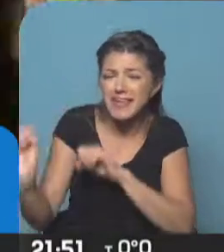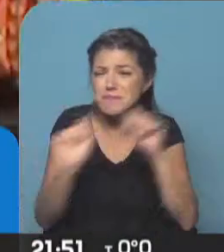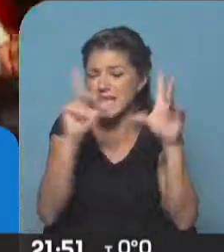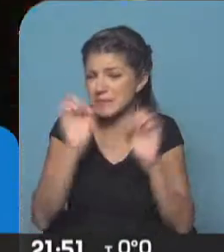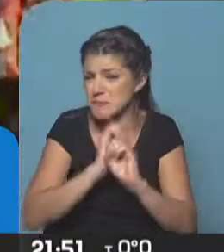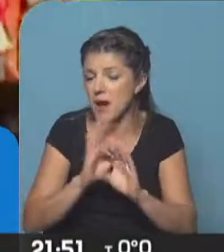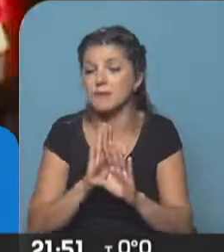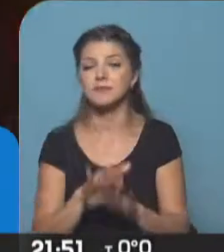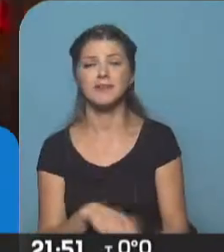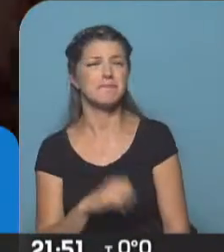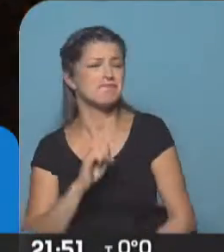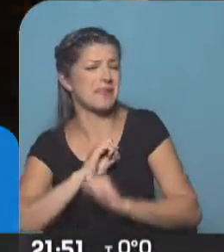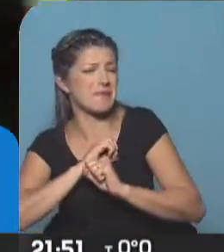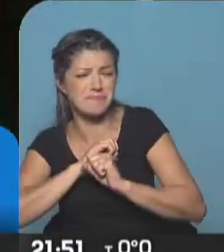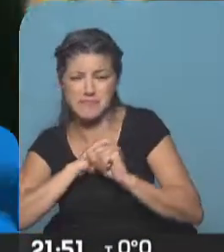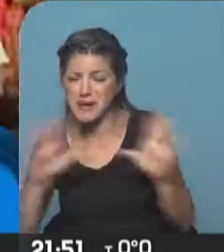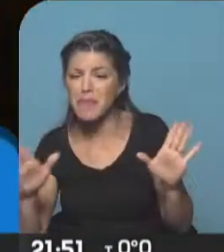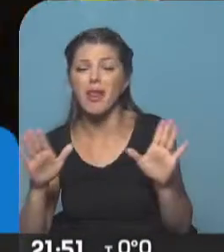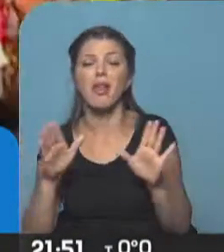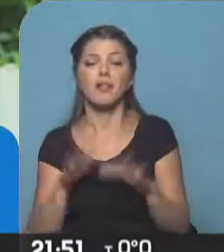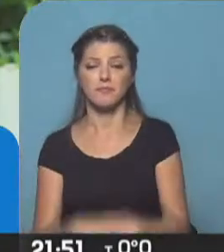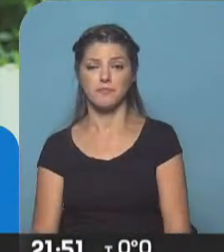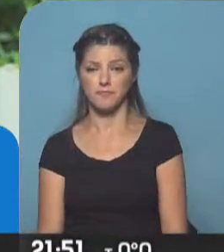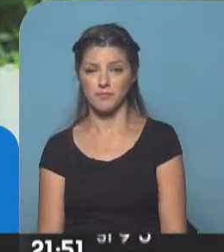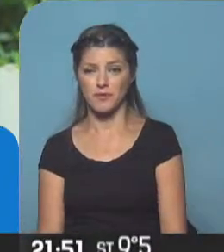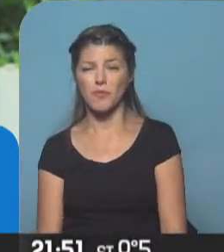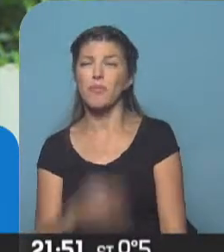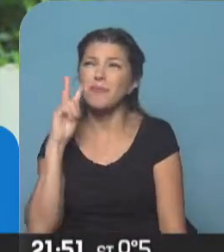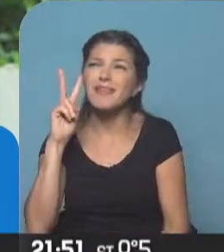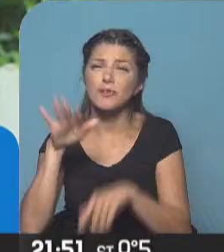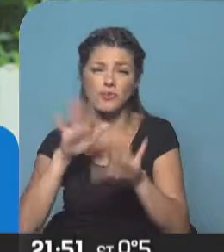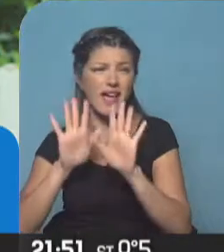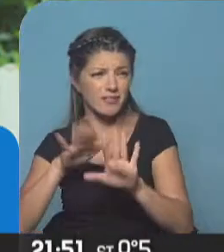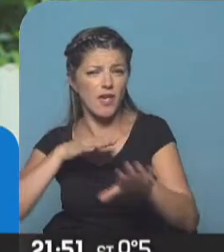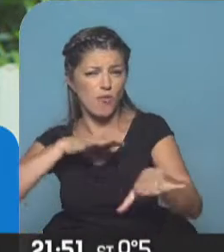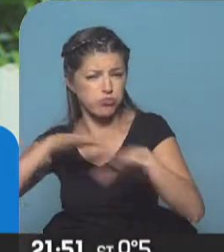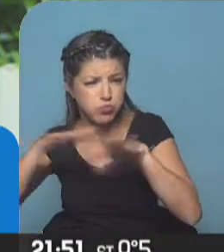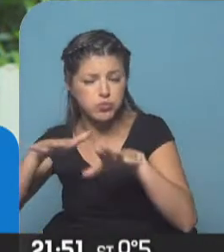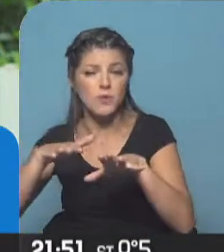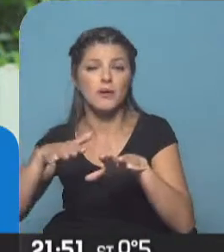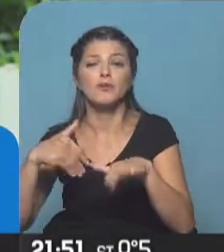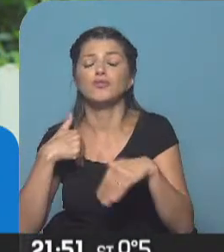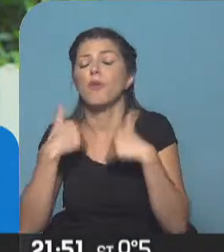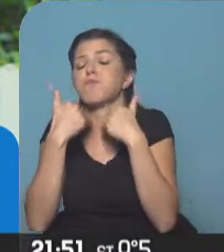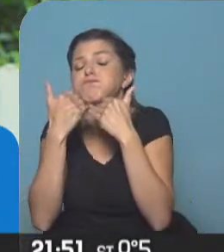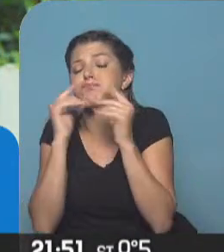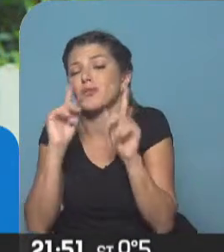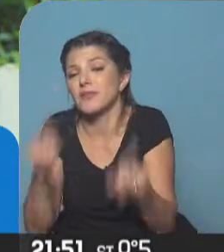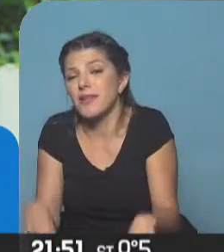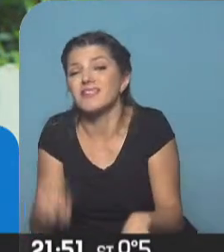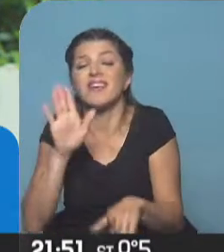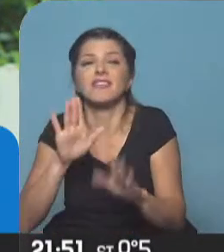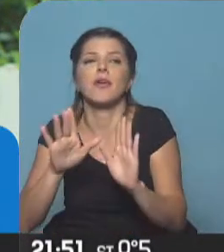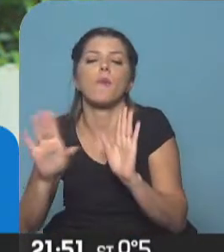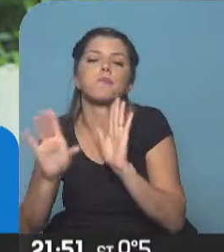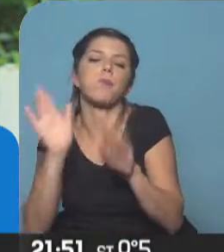llegan. Terrible, terrible, porque lamentablemente cuando suceden estas cosas, yo no sé si está escrito por la ley de Dios